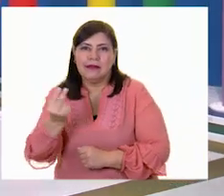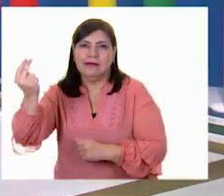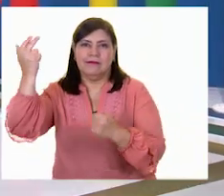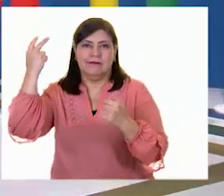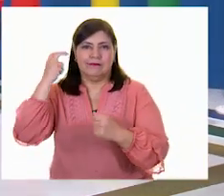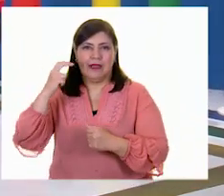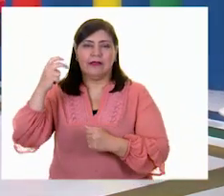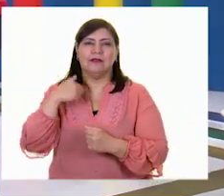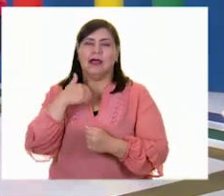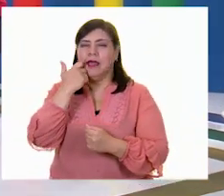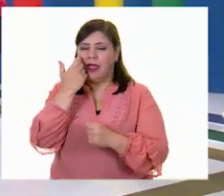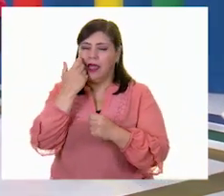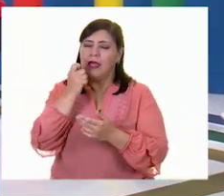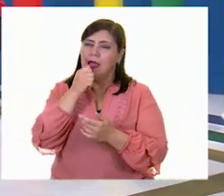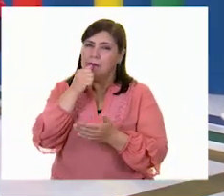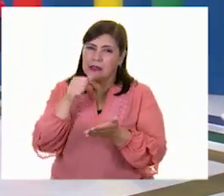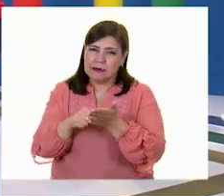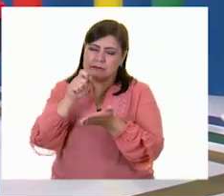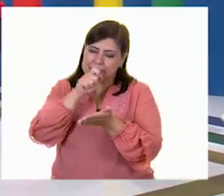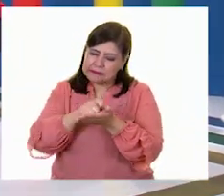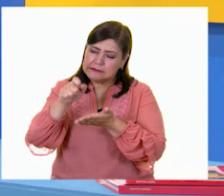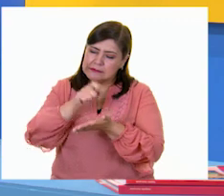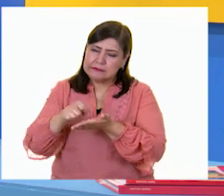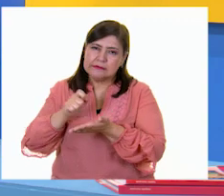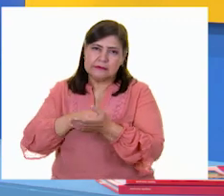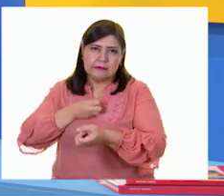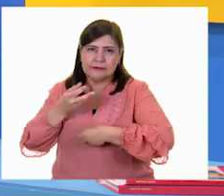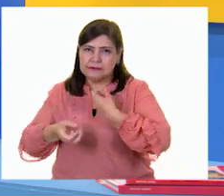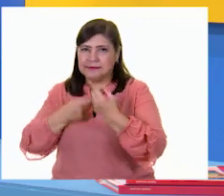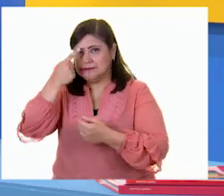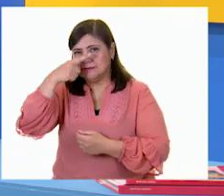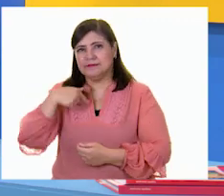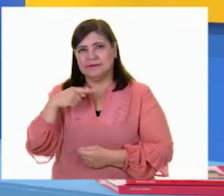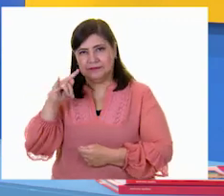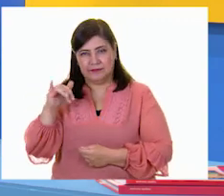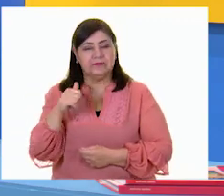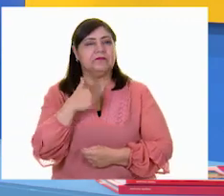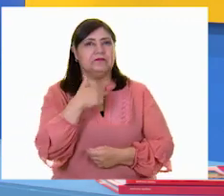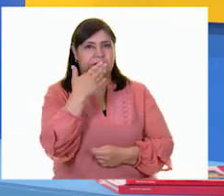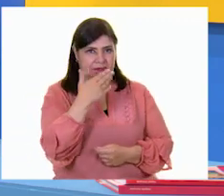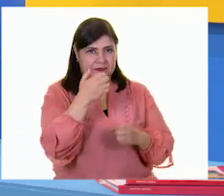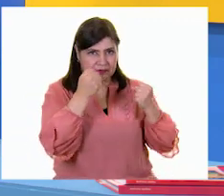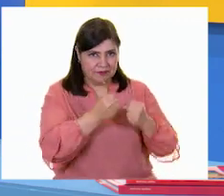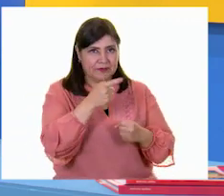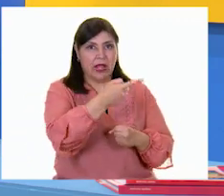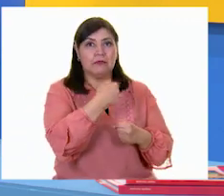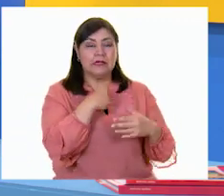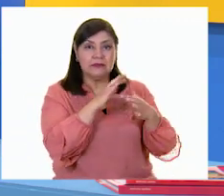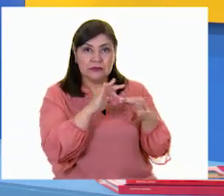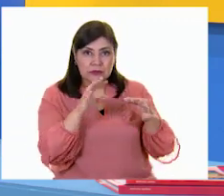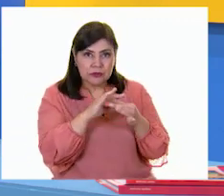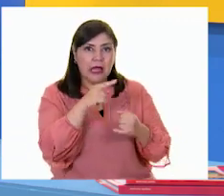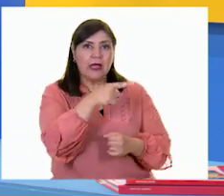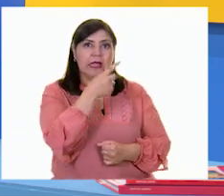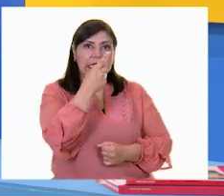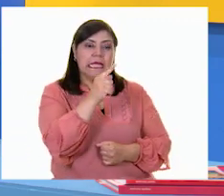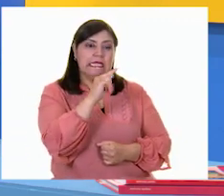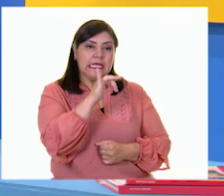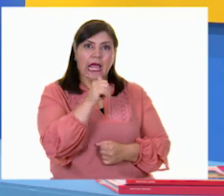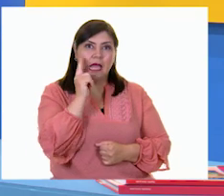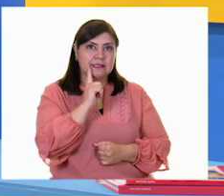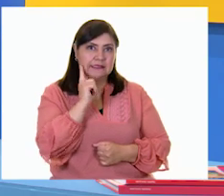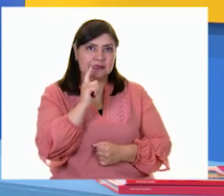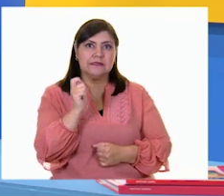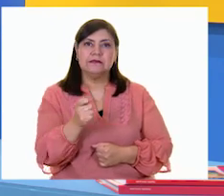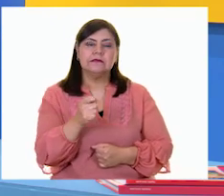una carta muy bonita para mi tía. Estoy segura de que sí, María. Y gracias por contarnos todo esto de tu tía. Por